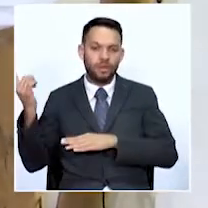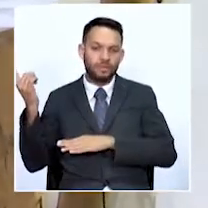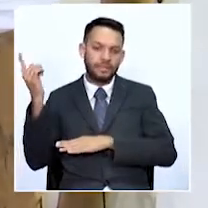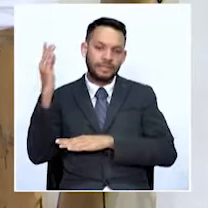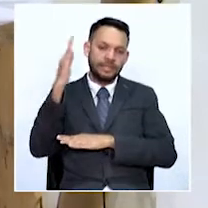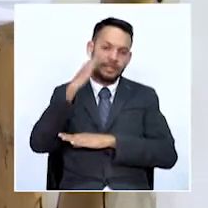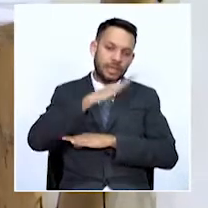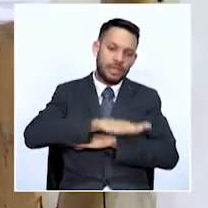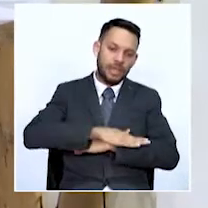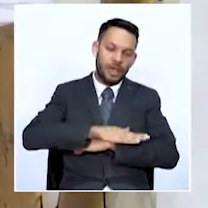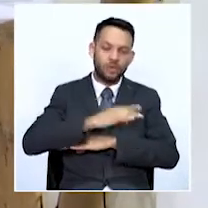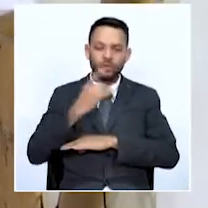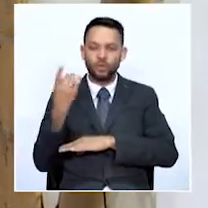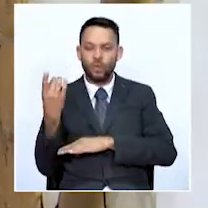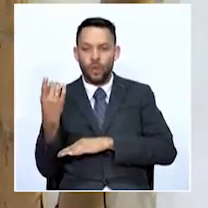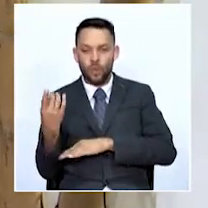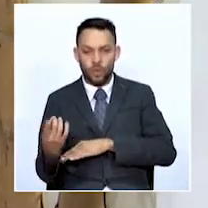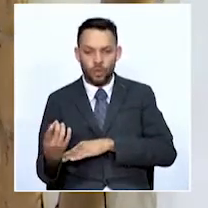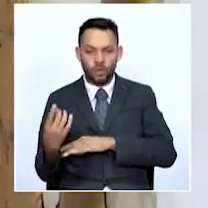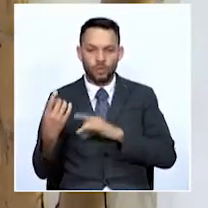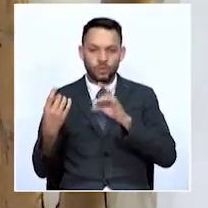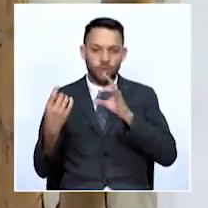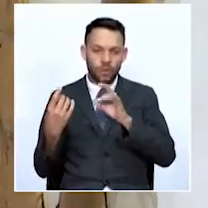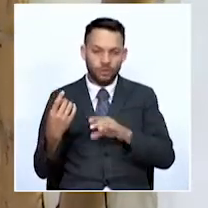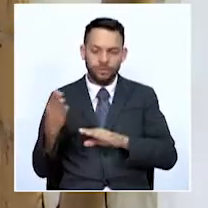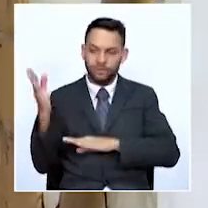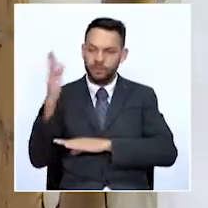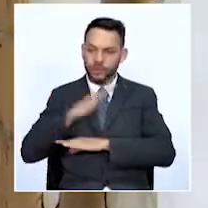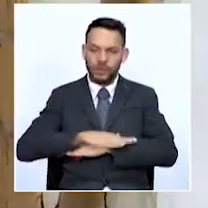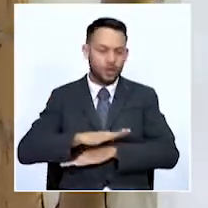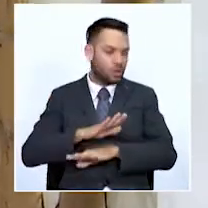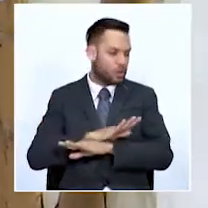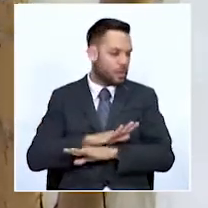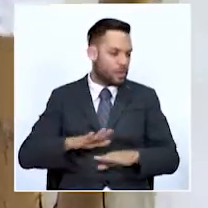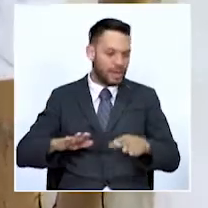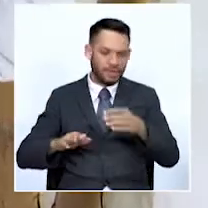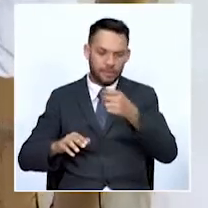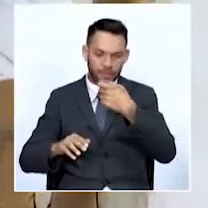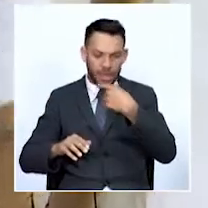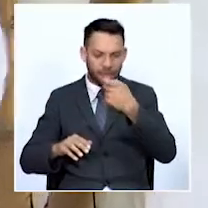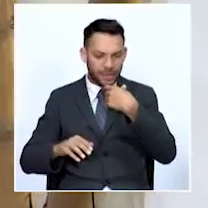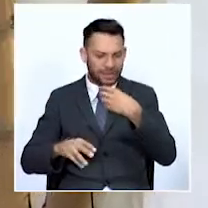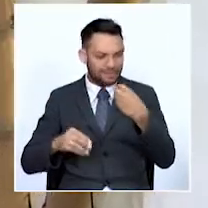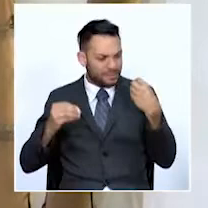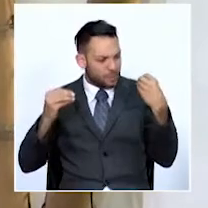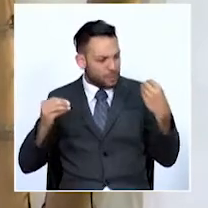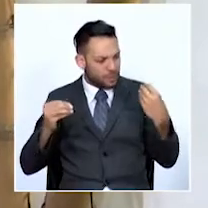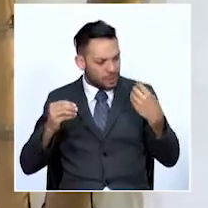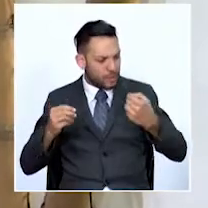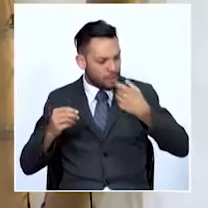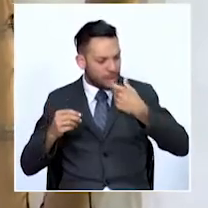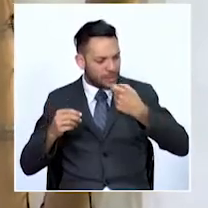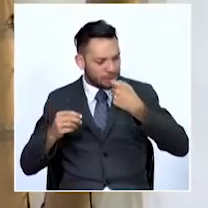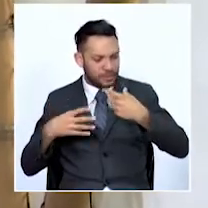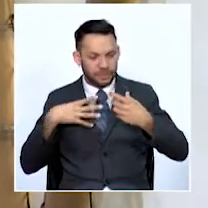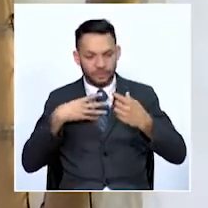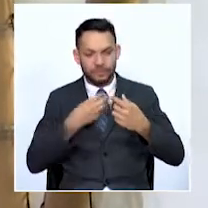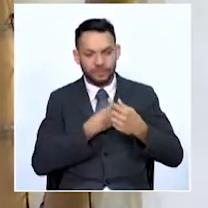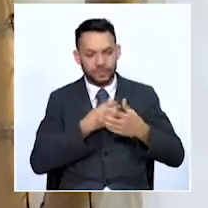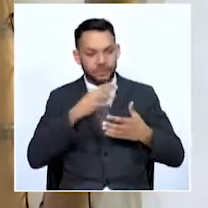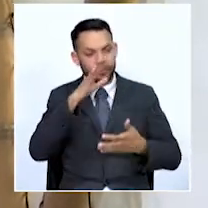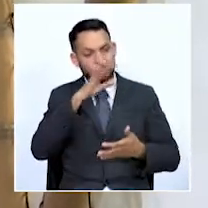programa o la Clínica del Dolor, desmedicalizando el paciente, no dándole más medicamento, sino irle quitando